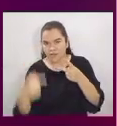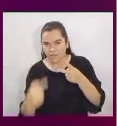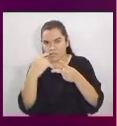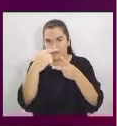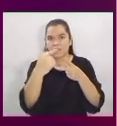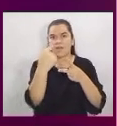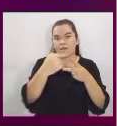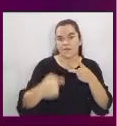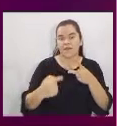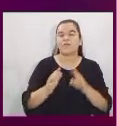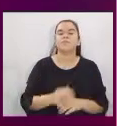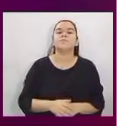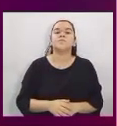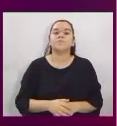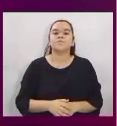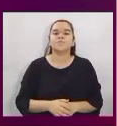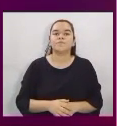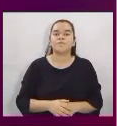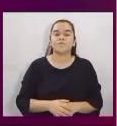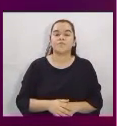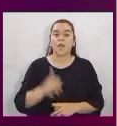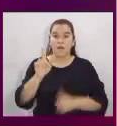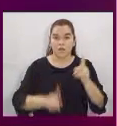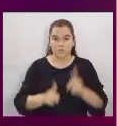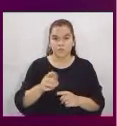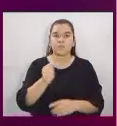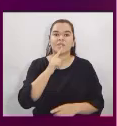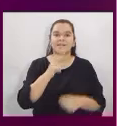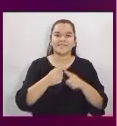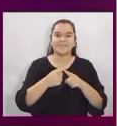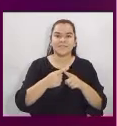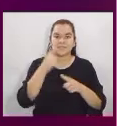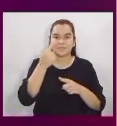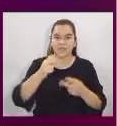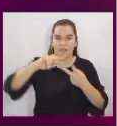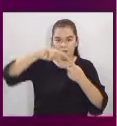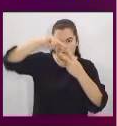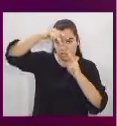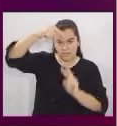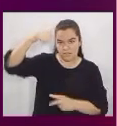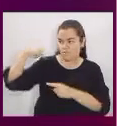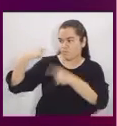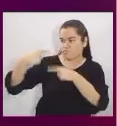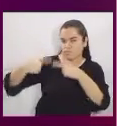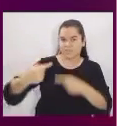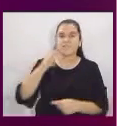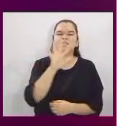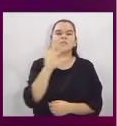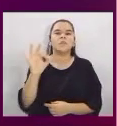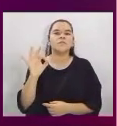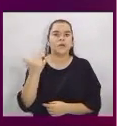patologías, muchas ataxias descriptas. Entre las genéticas ya se cuentan más de